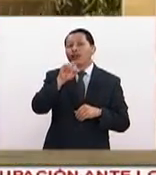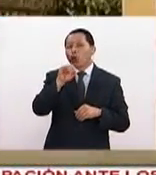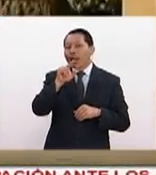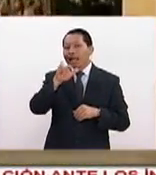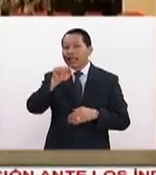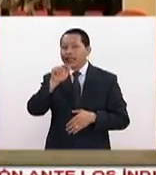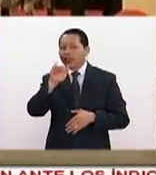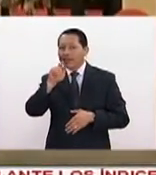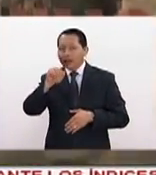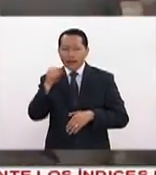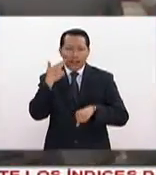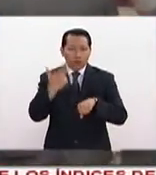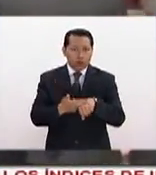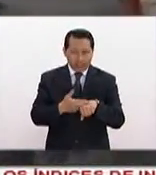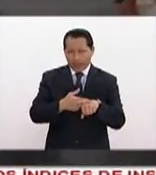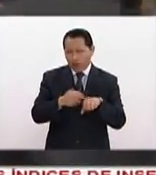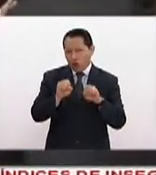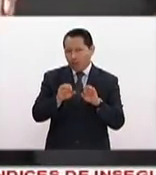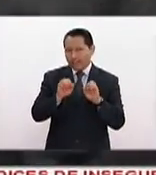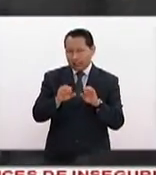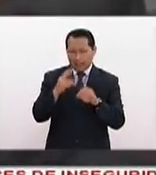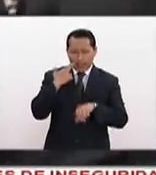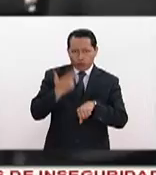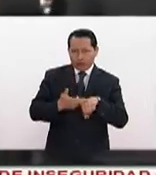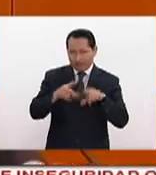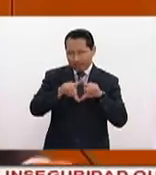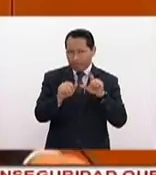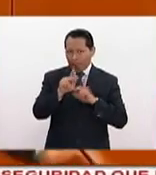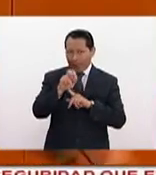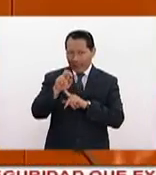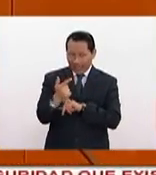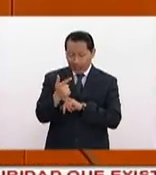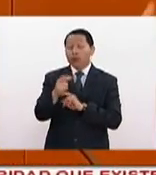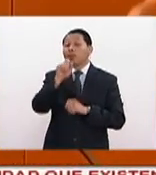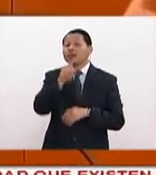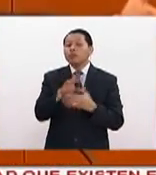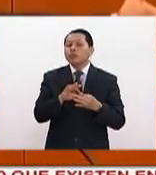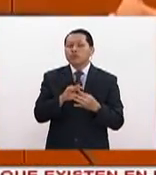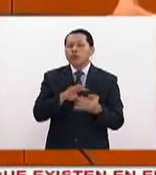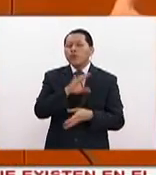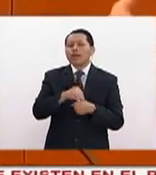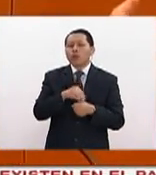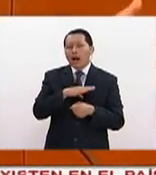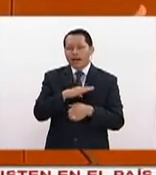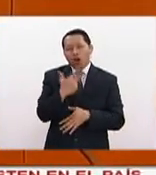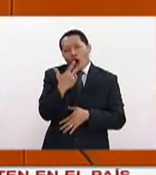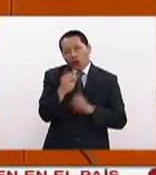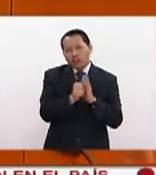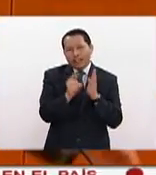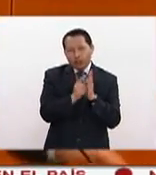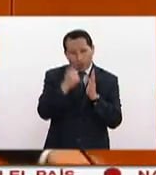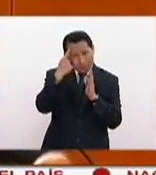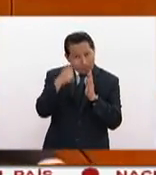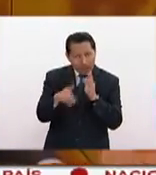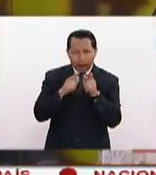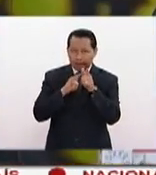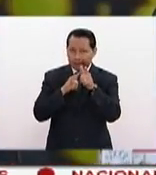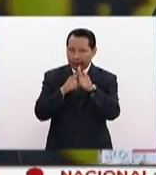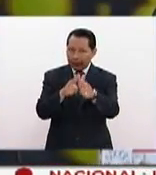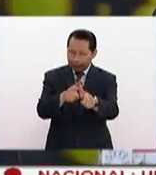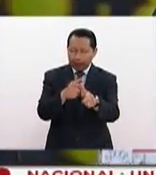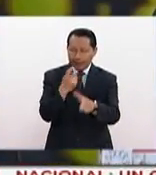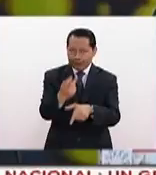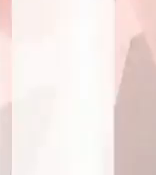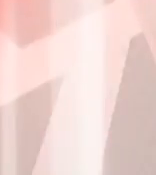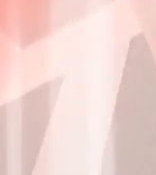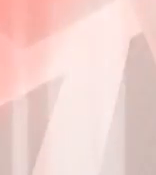del despacho de la Procuraduría General de la República, resaltó que también se trabaja en otras 8 solicitudes para darle continuidad a este